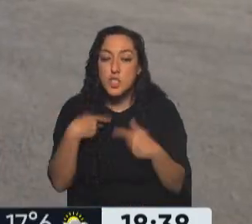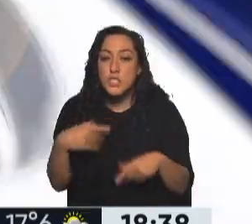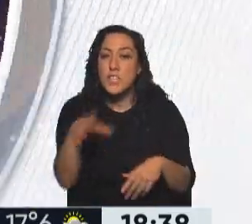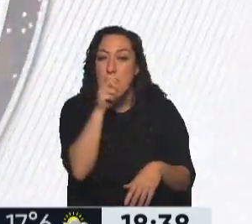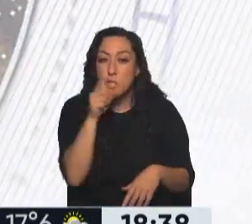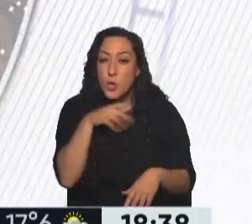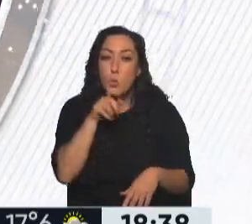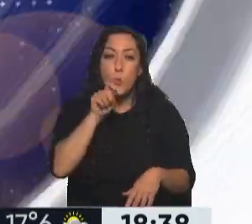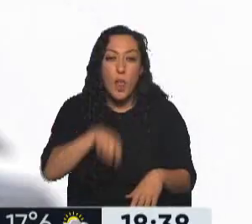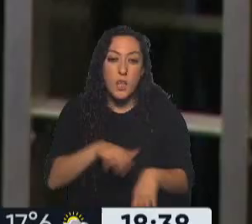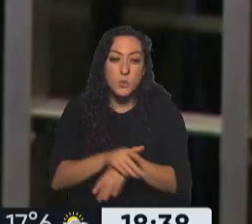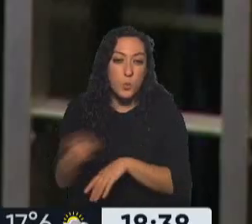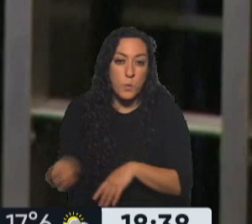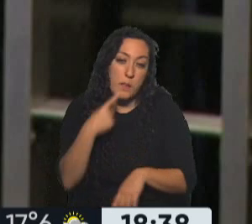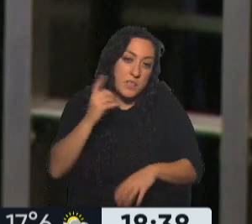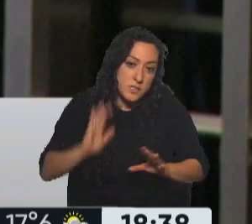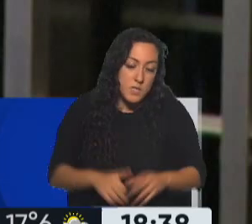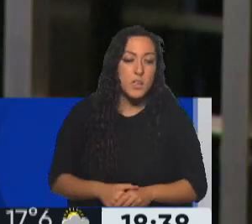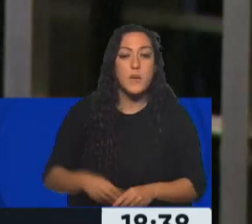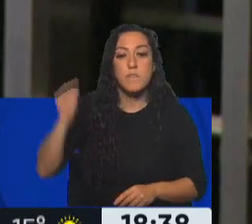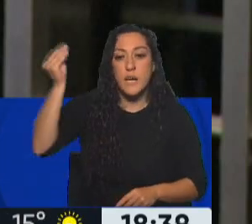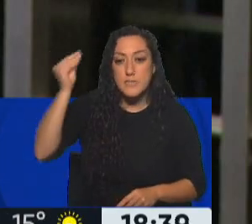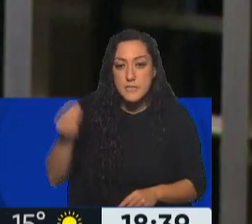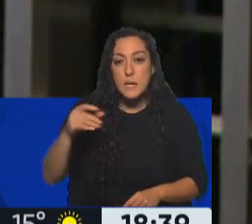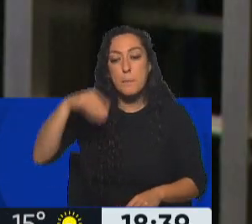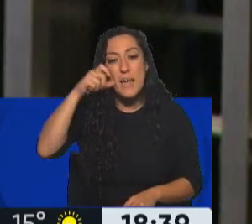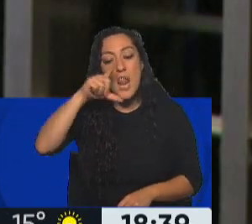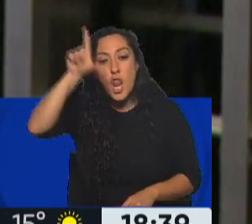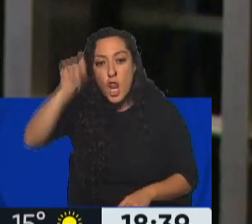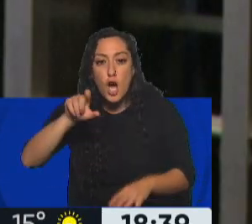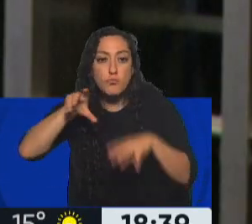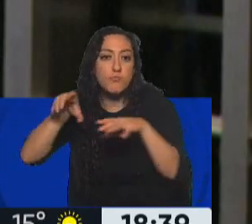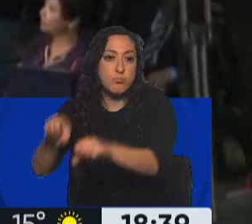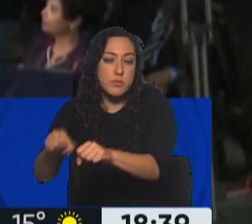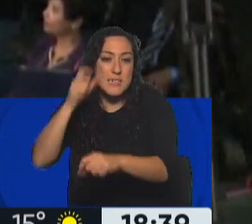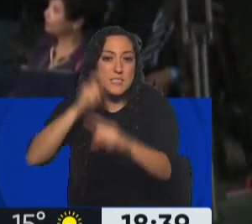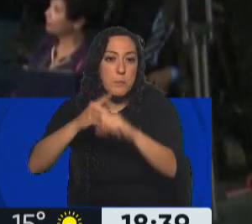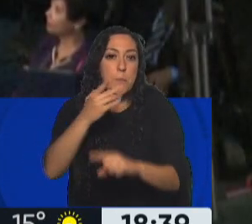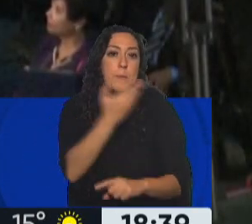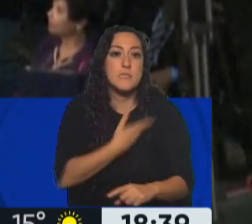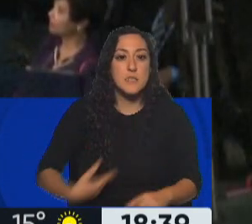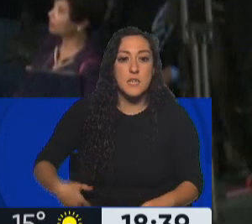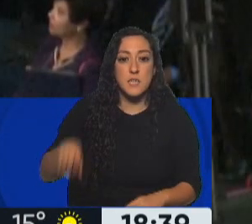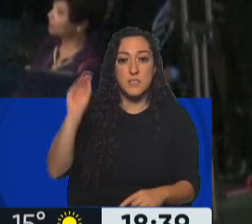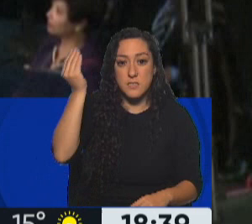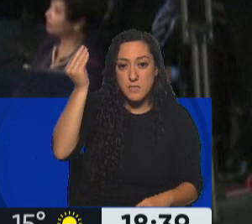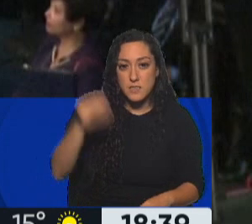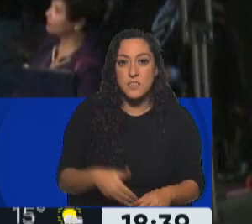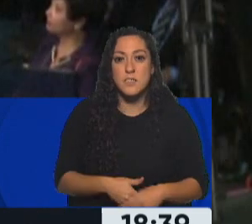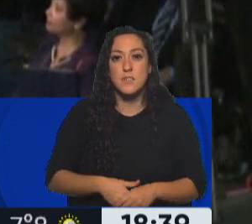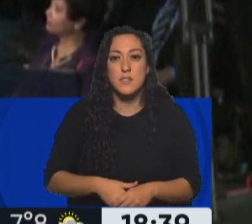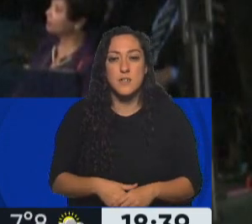atentado. Brasil, arrestan a Collor de Mello. El expresidente de Brasil fue detenido en la ciudad de